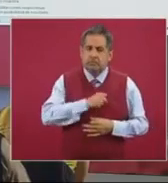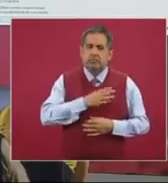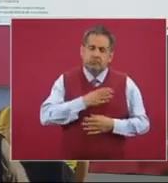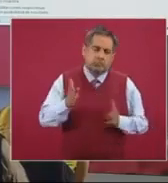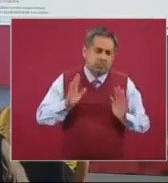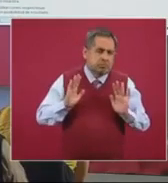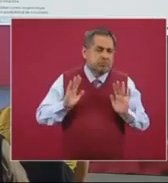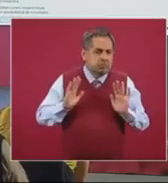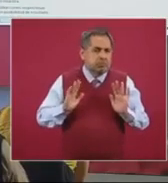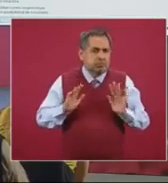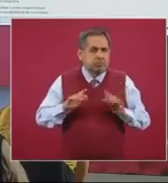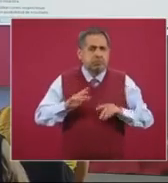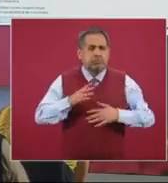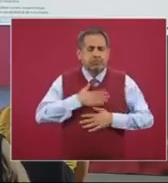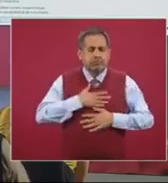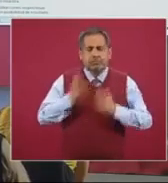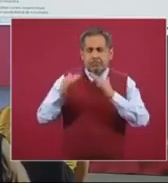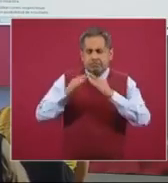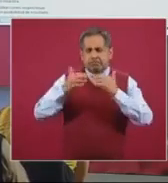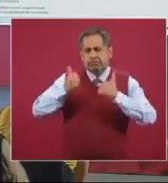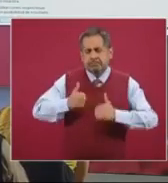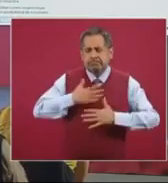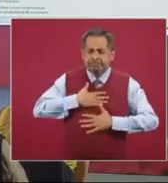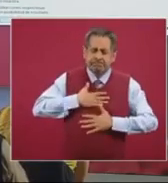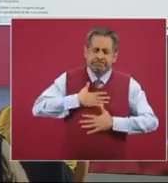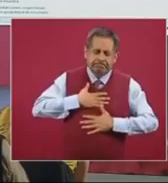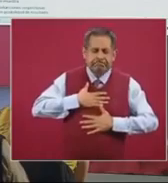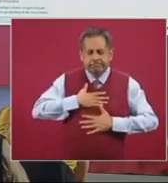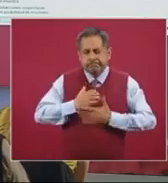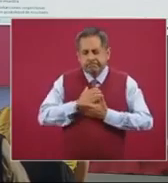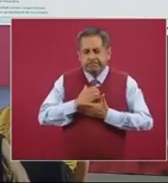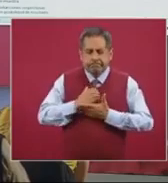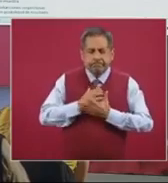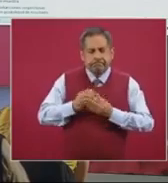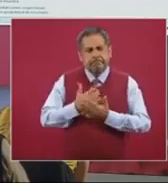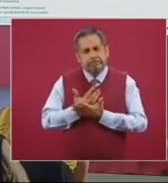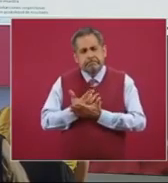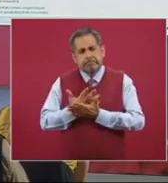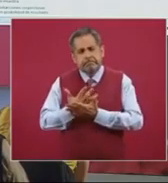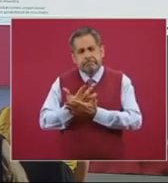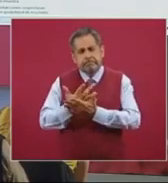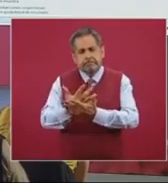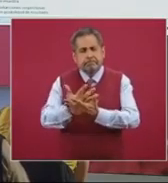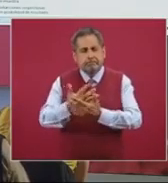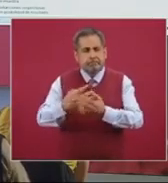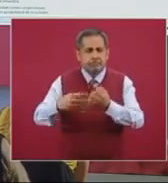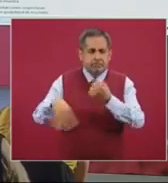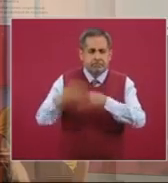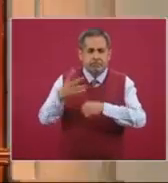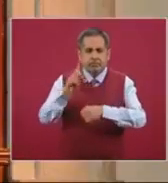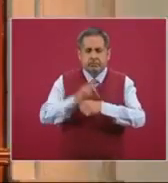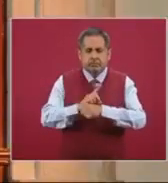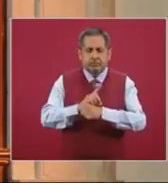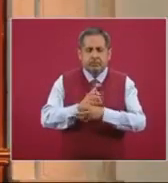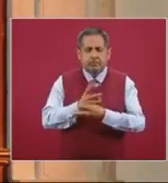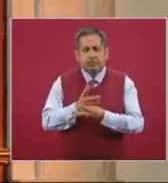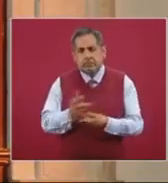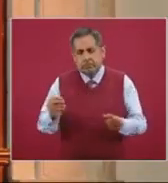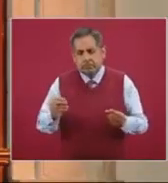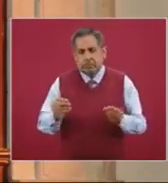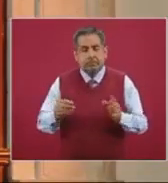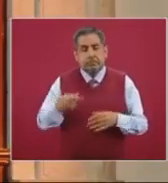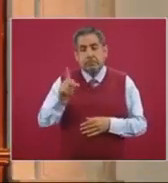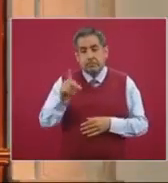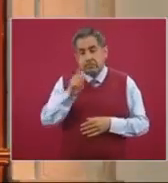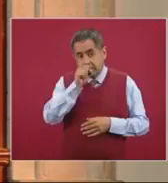enfermedad que se maneja en casa porque simplemente hay que esperar 10 a 14 días. Pero